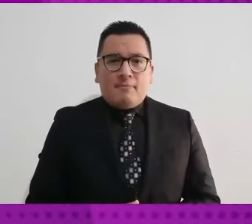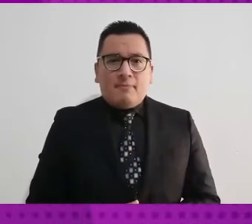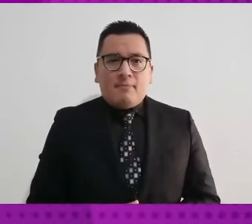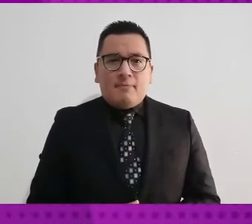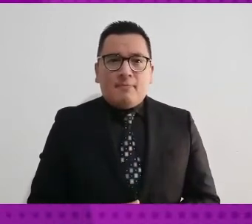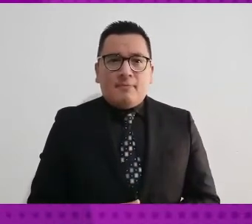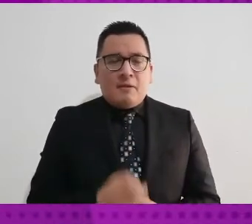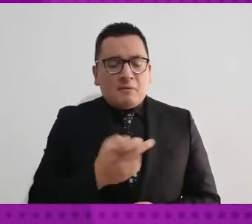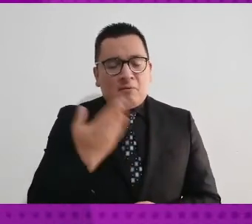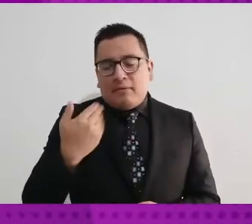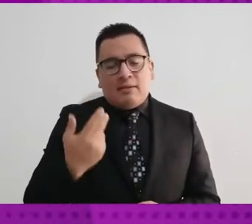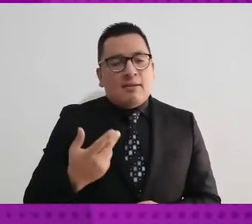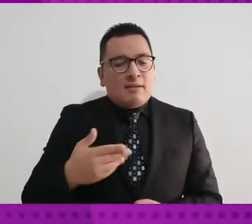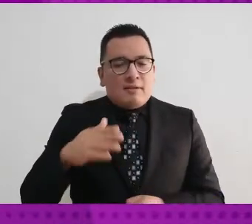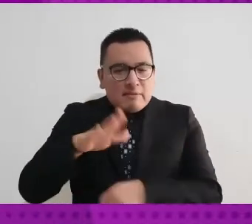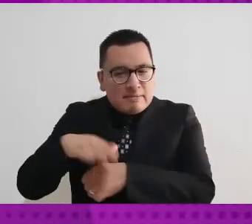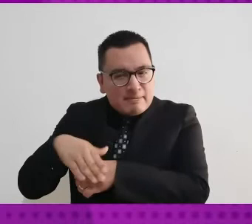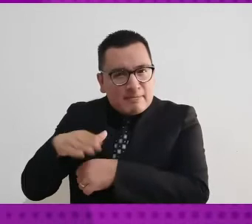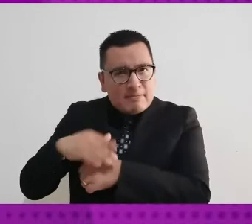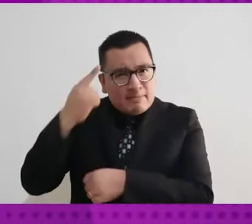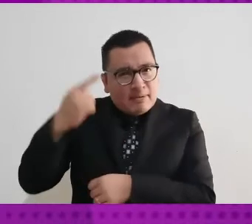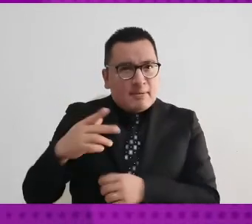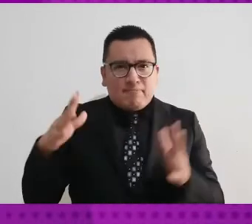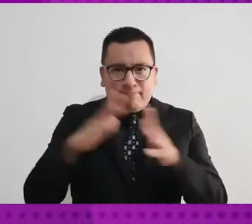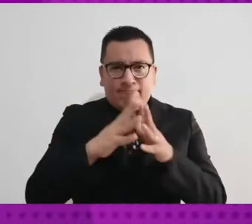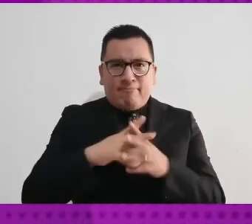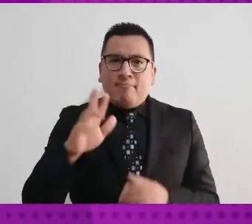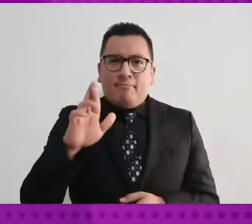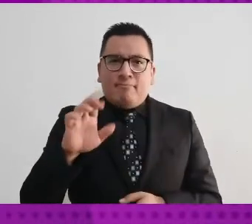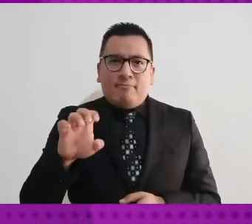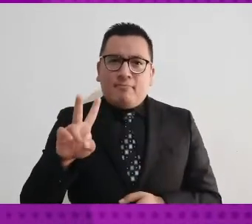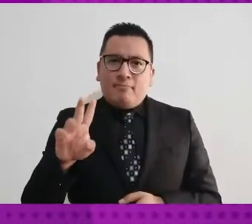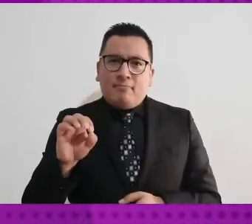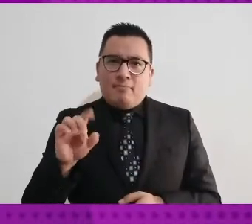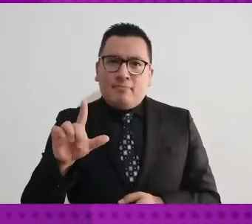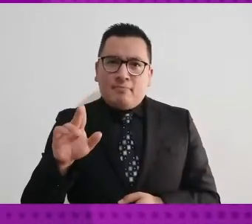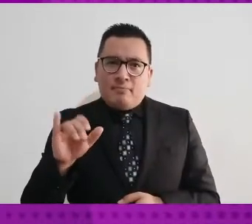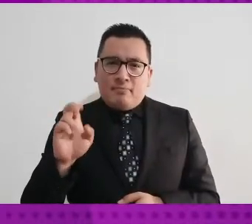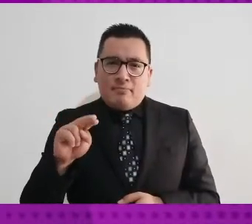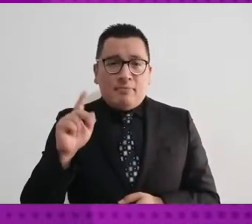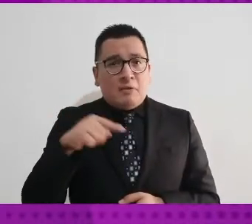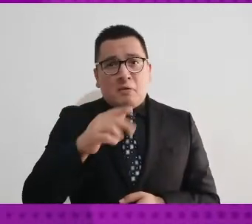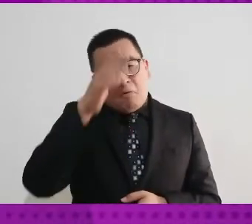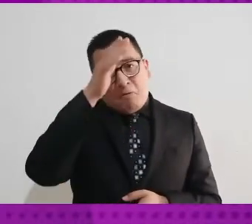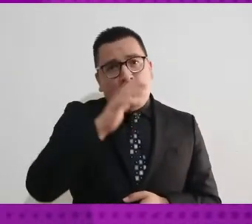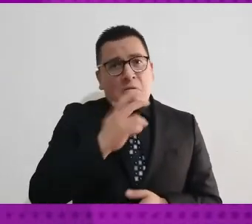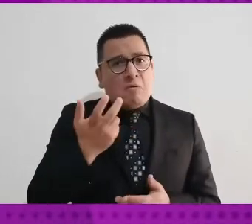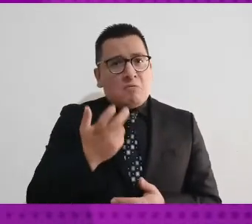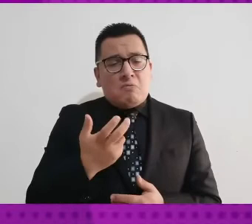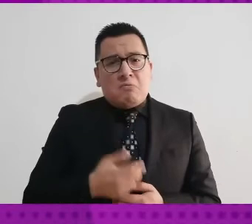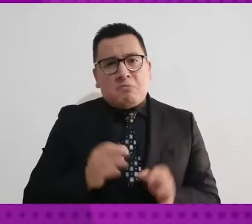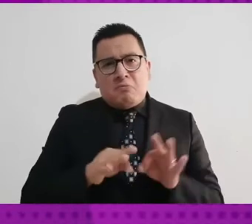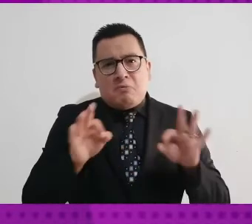el llamado a la revolución que hacía el propio Madero, ¿no? Sufragio efectivo. Entonces, bueno, para Coahuila tiene un significado muy particular, que por